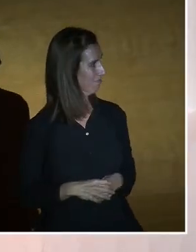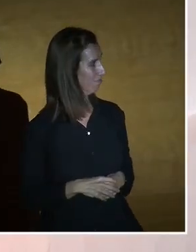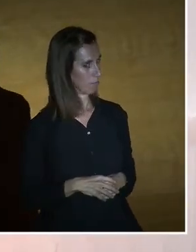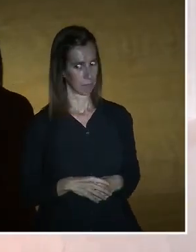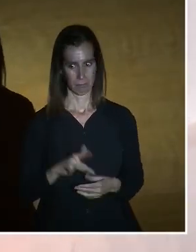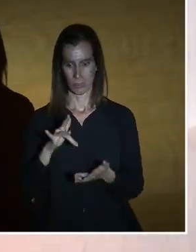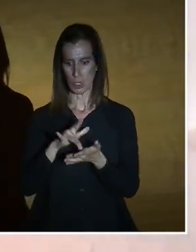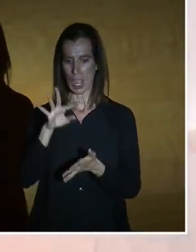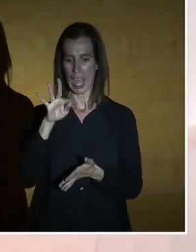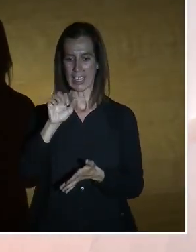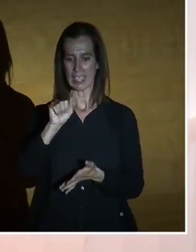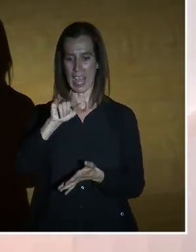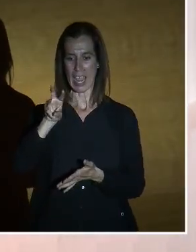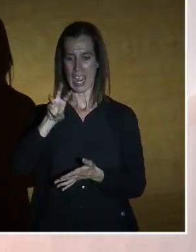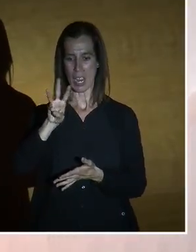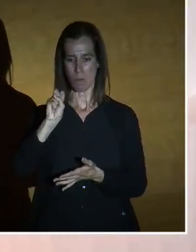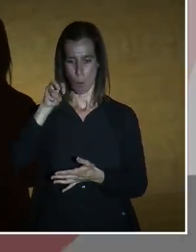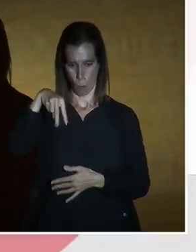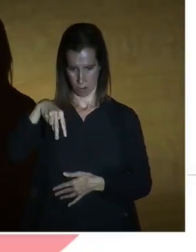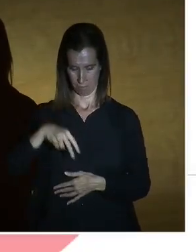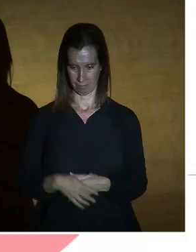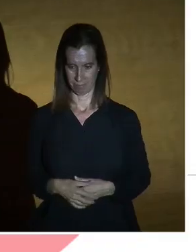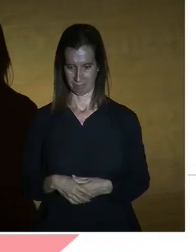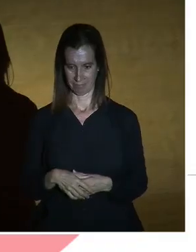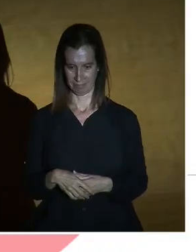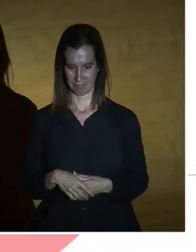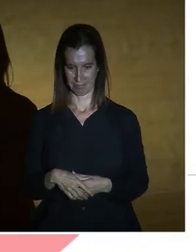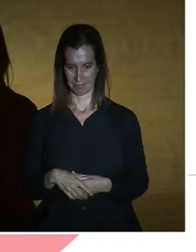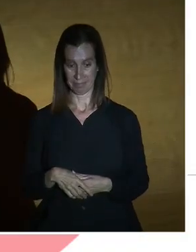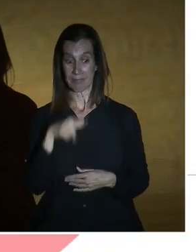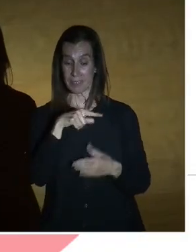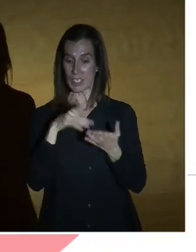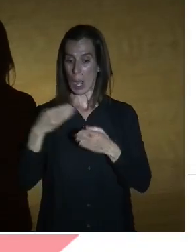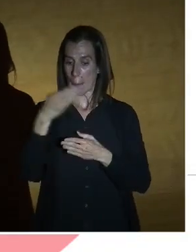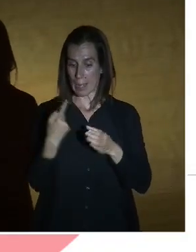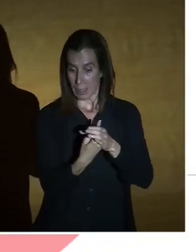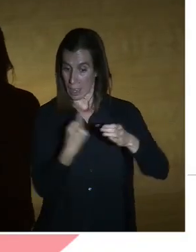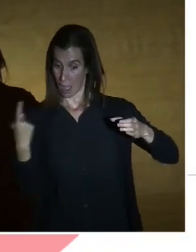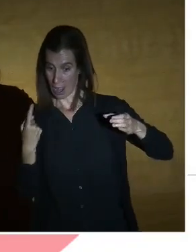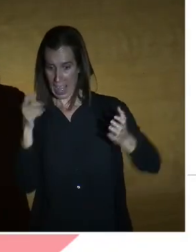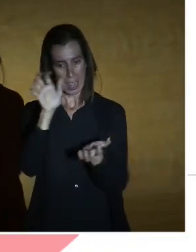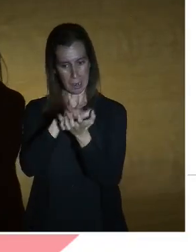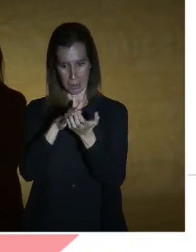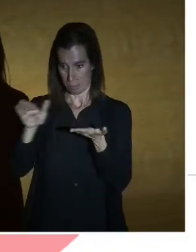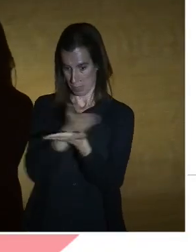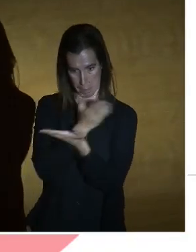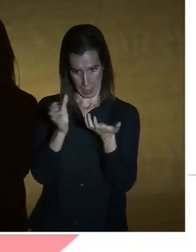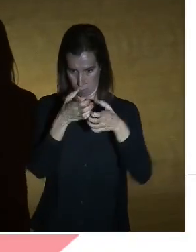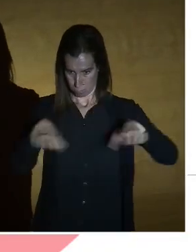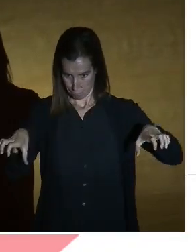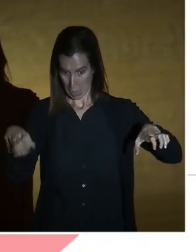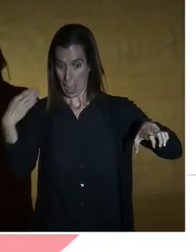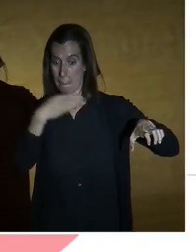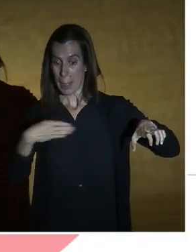Taiwán. Los cocodrilos, esta bacteria fue aislada de cocodrilos en Taiwán. La bacteria del koala